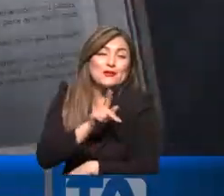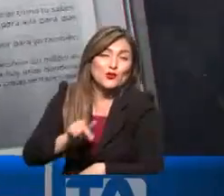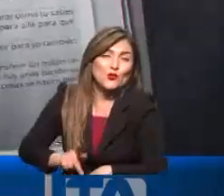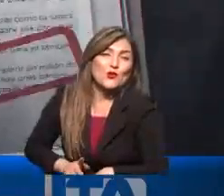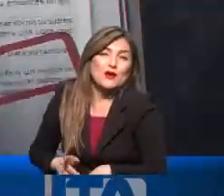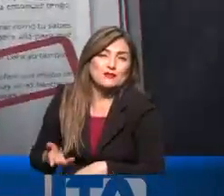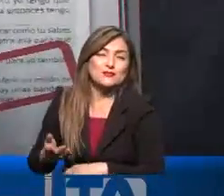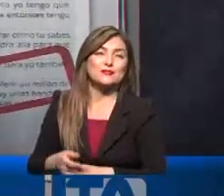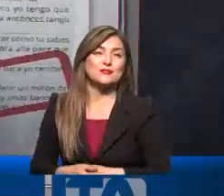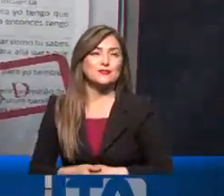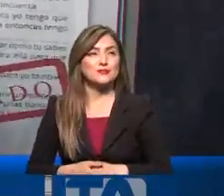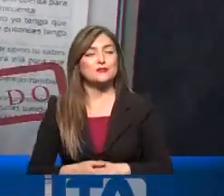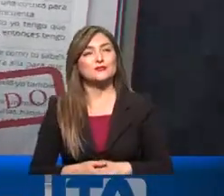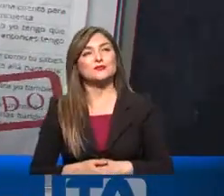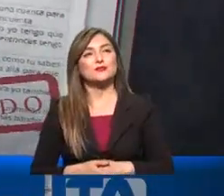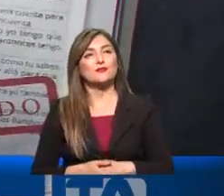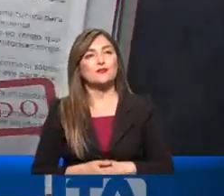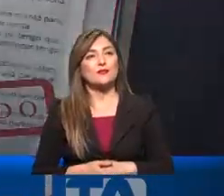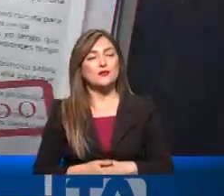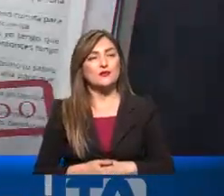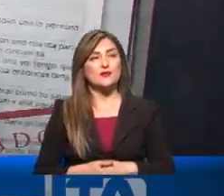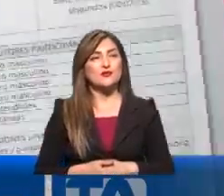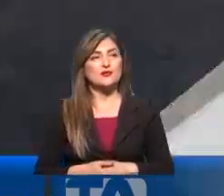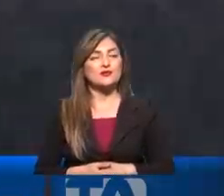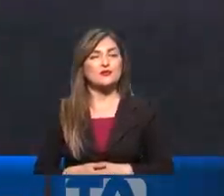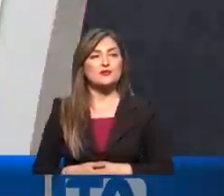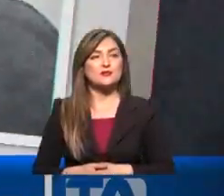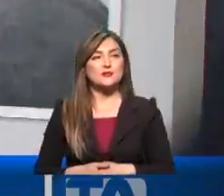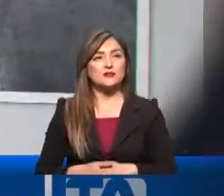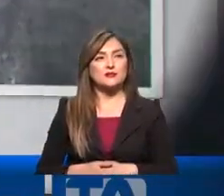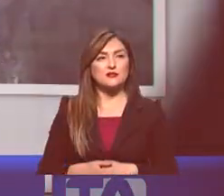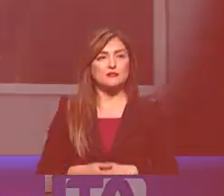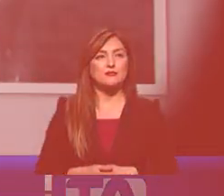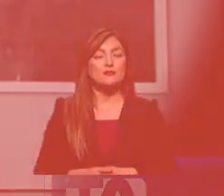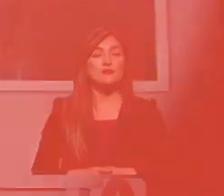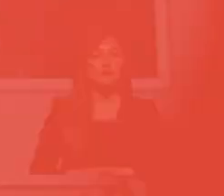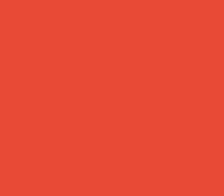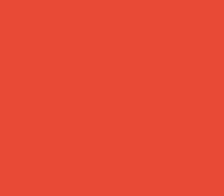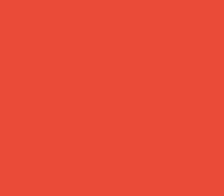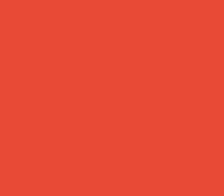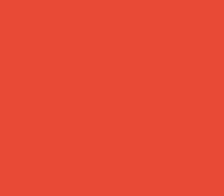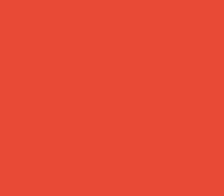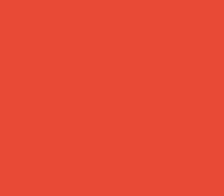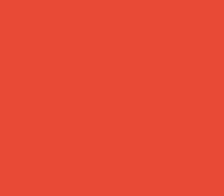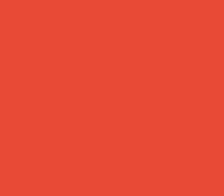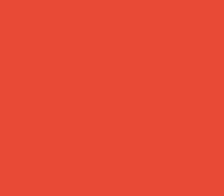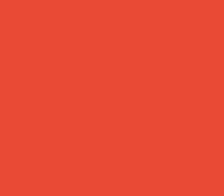en este caso. En Quito, Daniela Valencia, 24 horas.